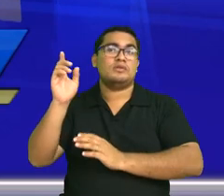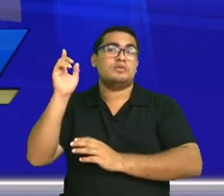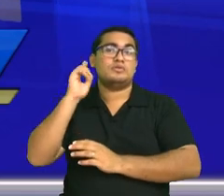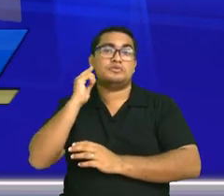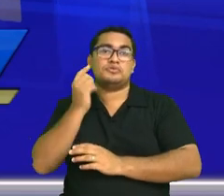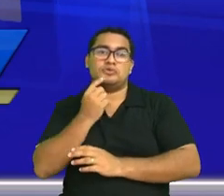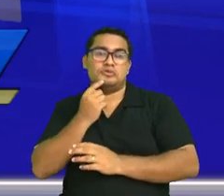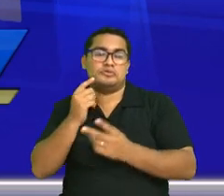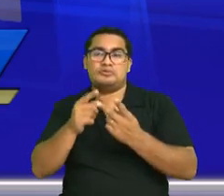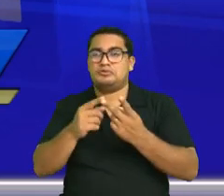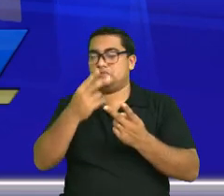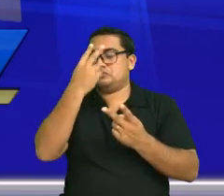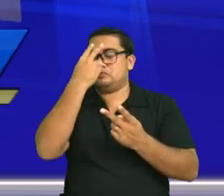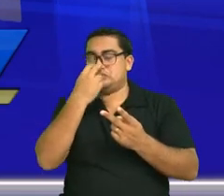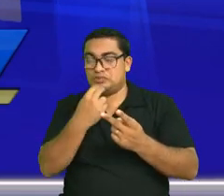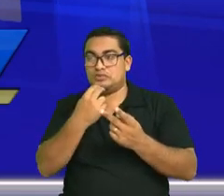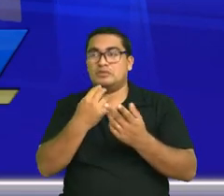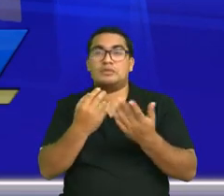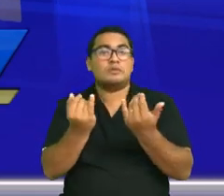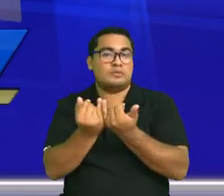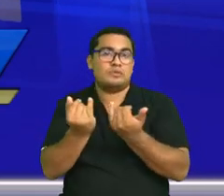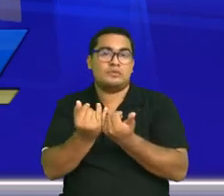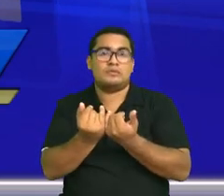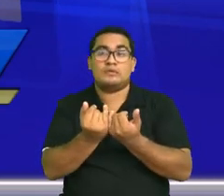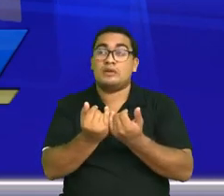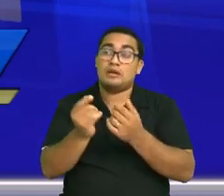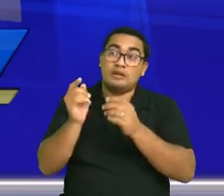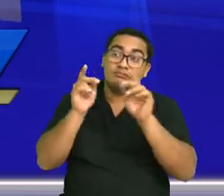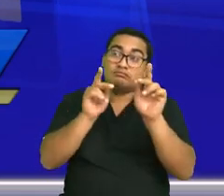audiovisual, sino que también las personas que conviven